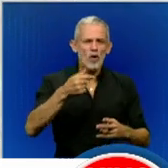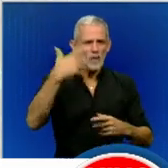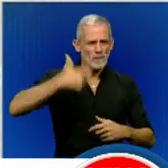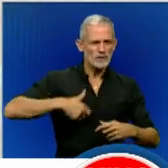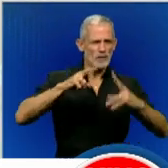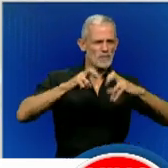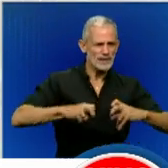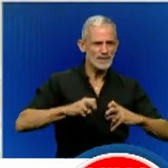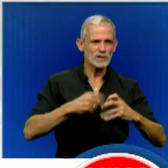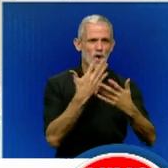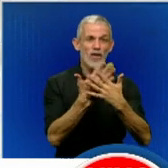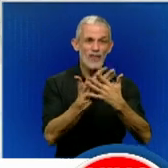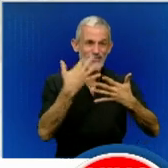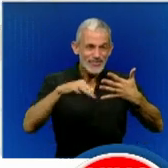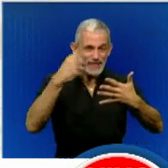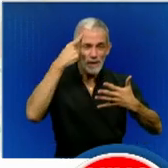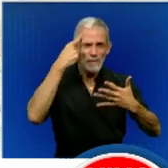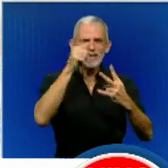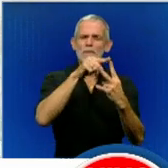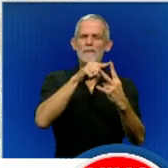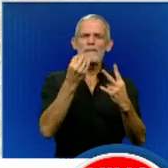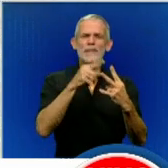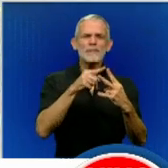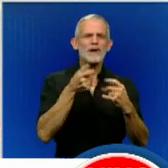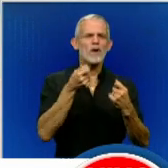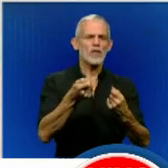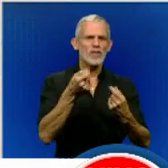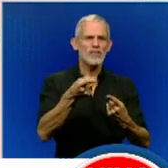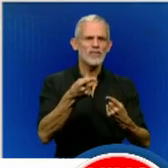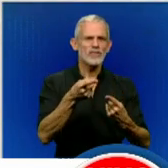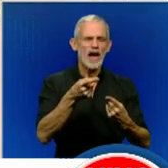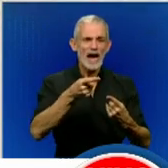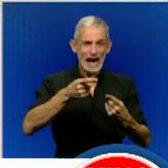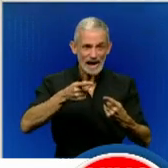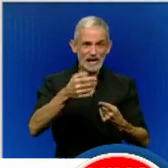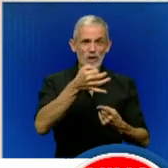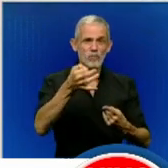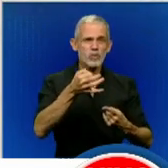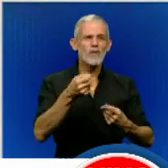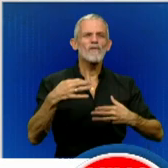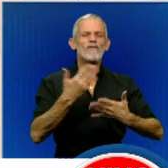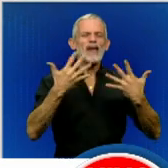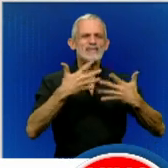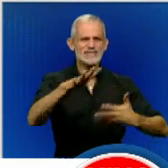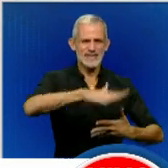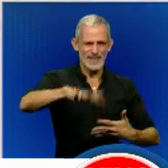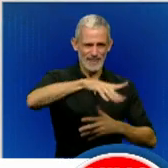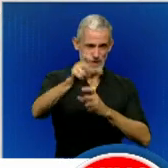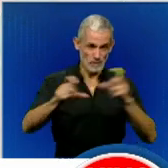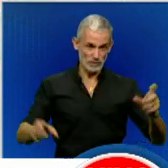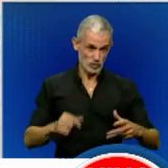tener delante de sí primero es asegurar la felicidad presente del pueblo segundo